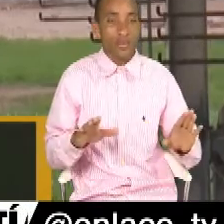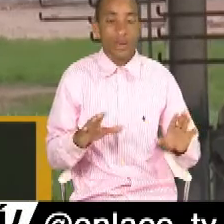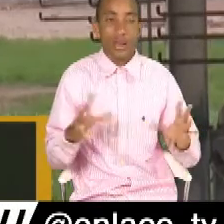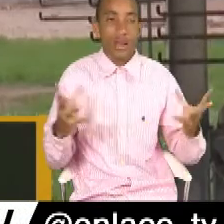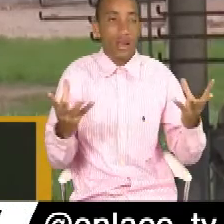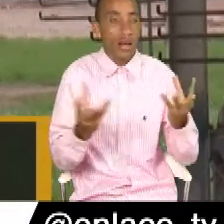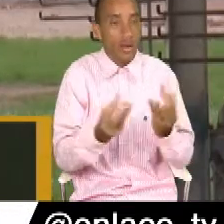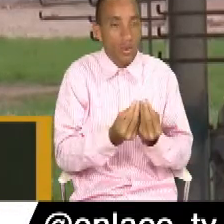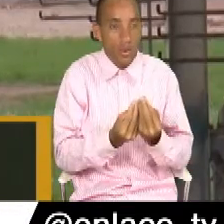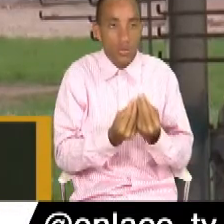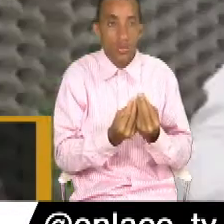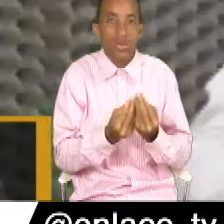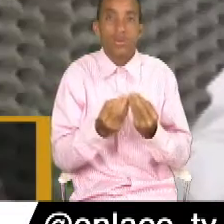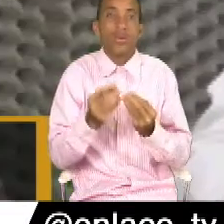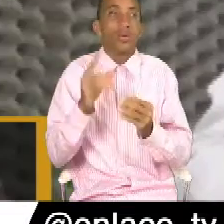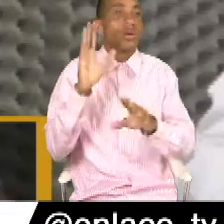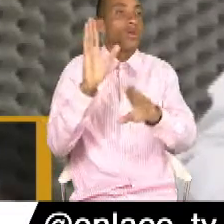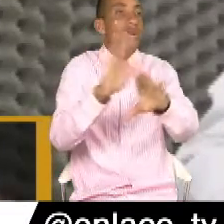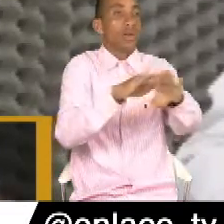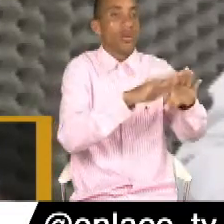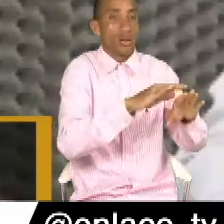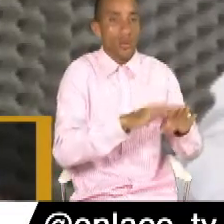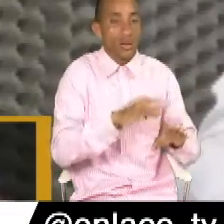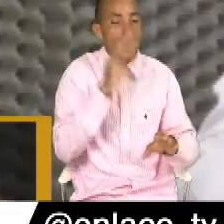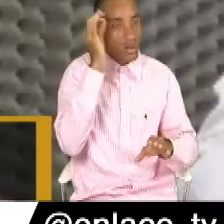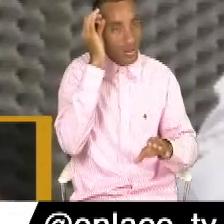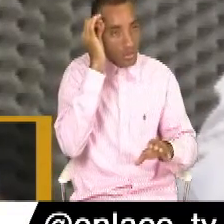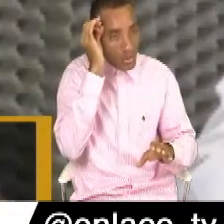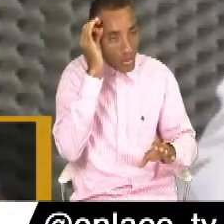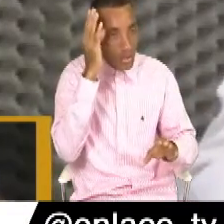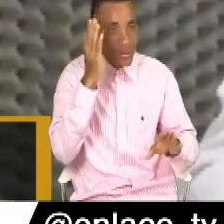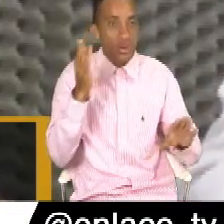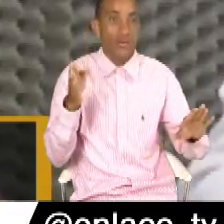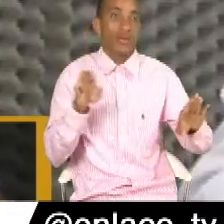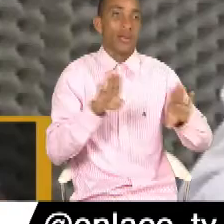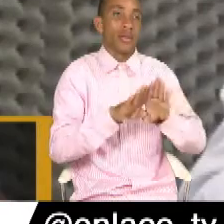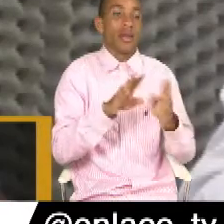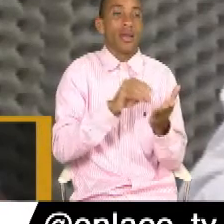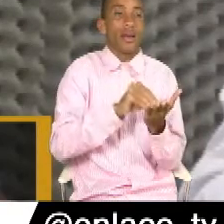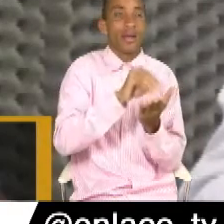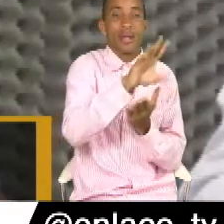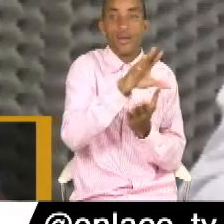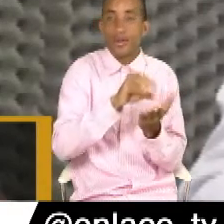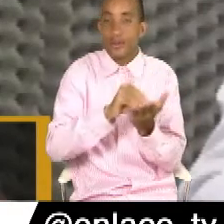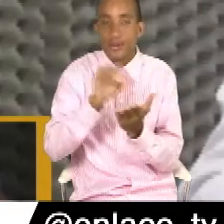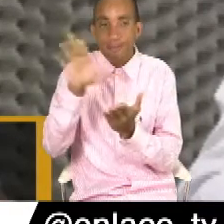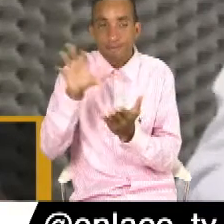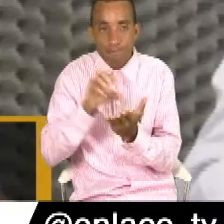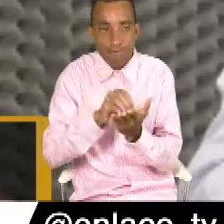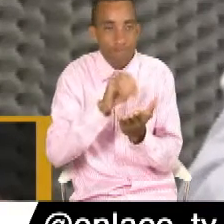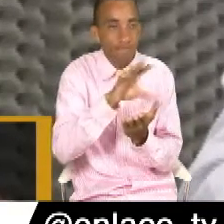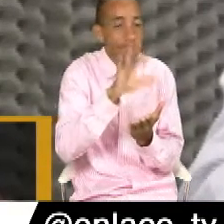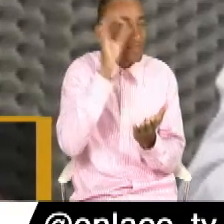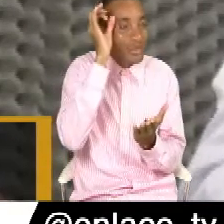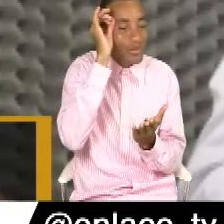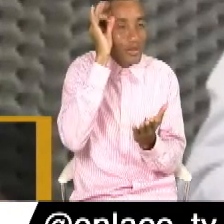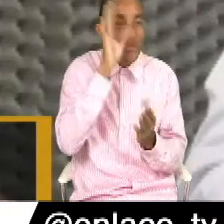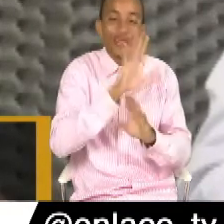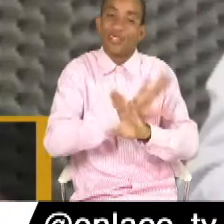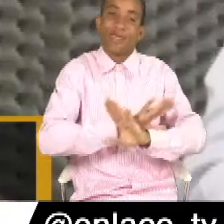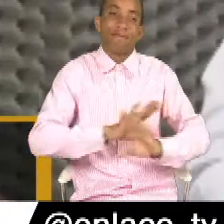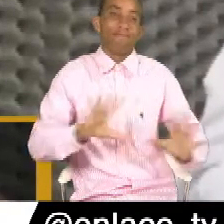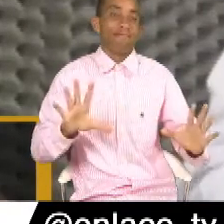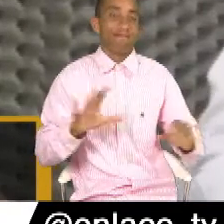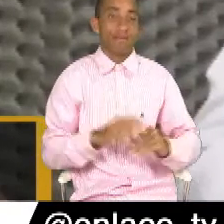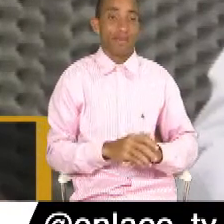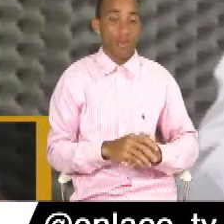de Acreedores. Y liquidar. Y una, comenzar a liquidar la empresa. Dos, si esos contratos